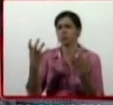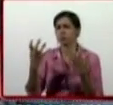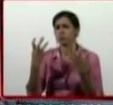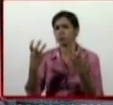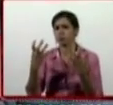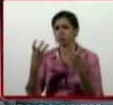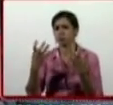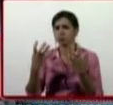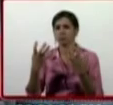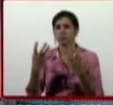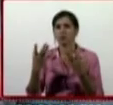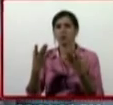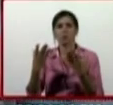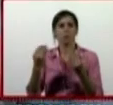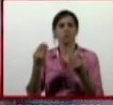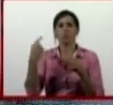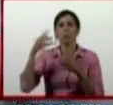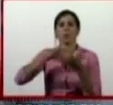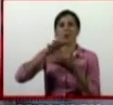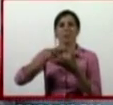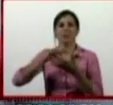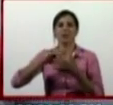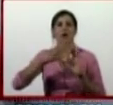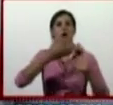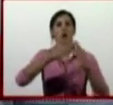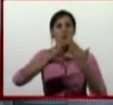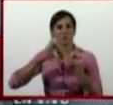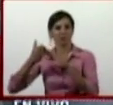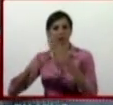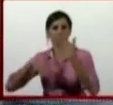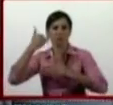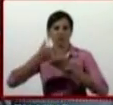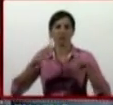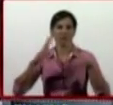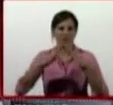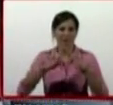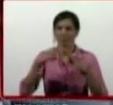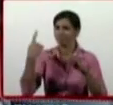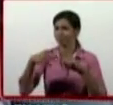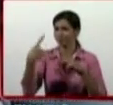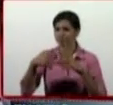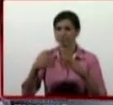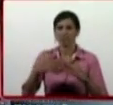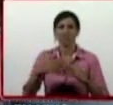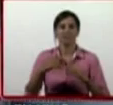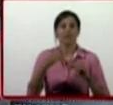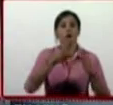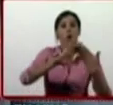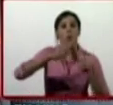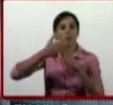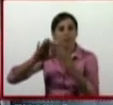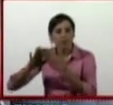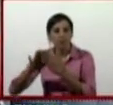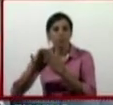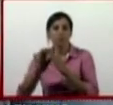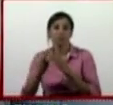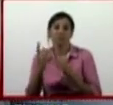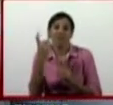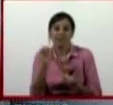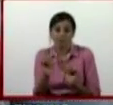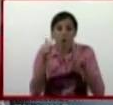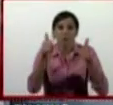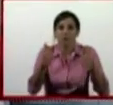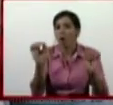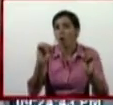de carácter colectivo, proyectos de vivienda de diversas comunidades, por empezar o